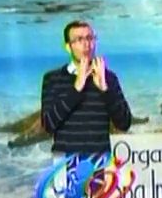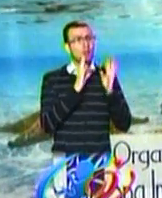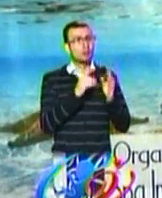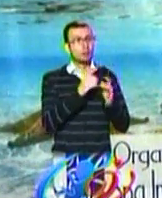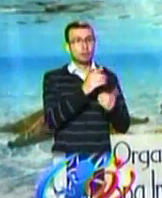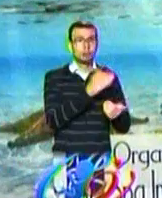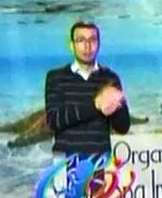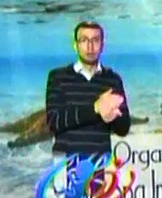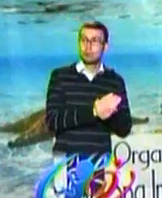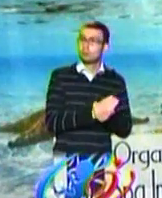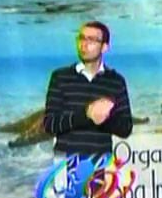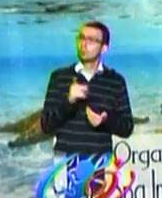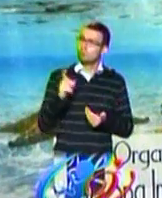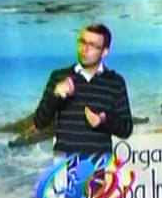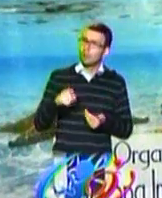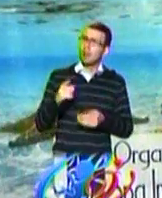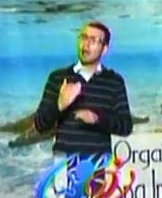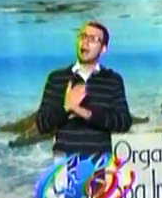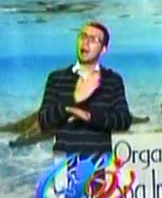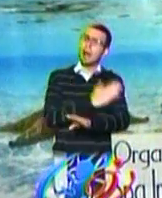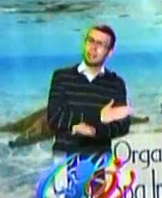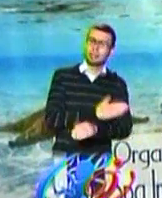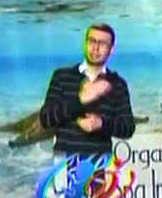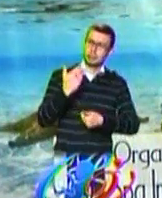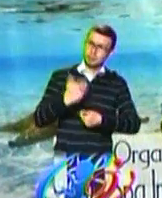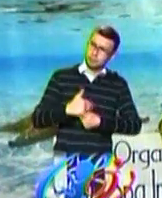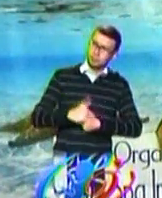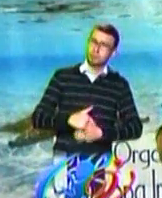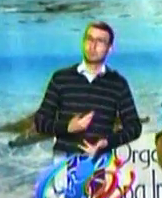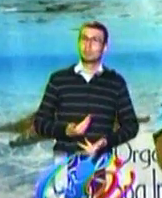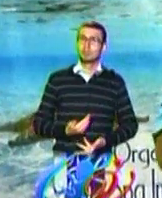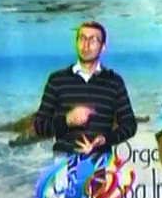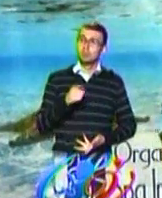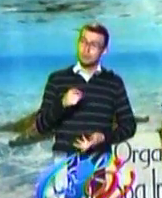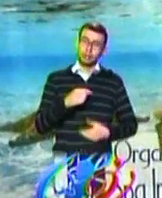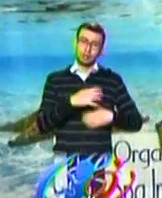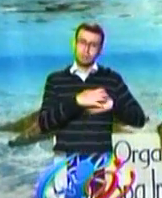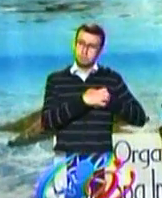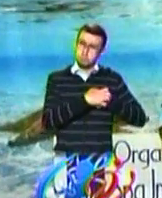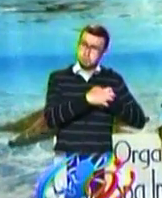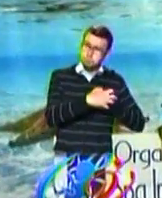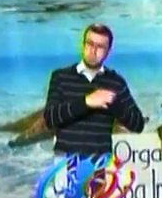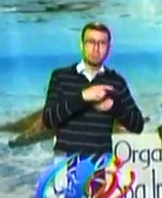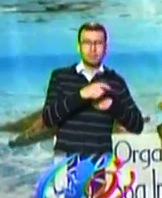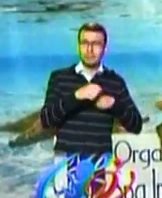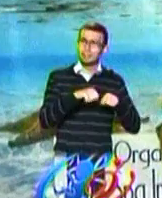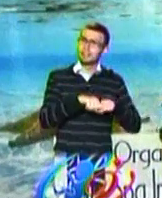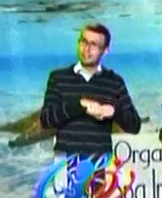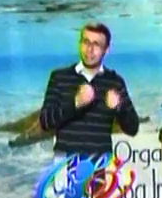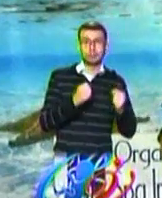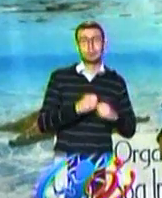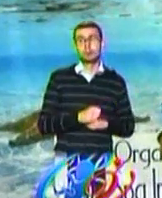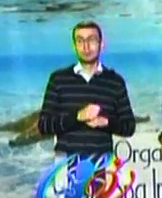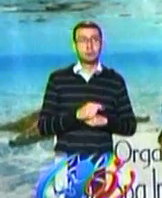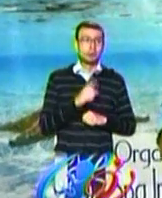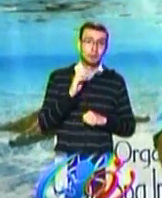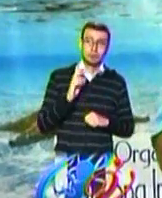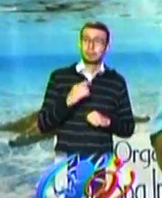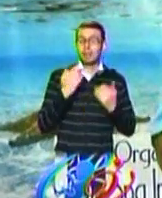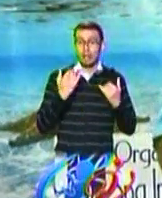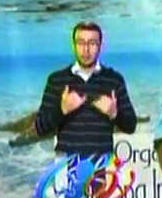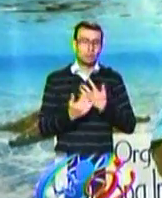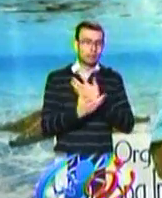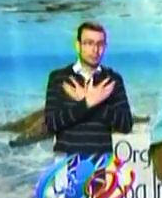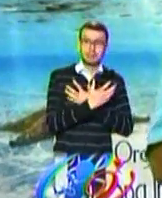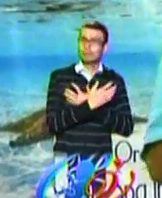que haber consultado antes. Mire, usted tiene una lesión supremamente avanzada, ¿no? Ya realmente la ciencia médica